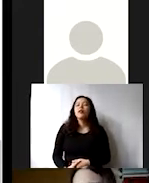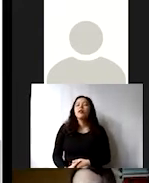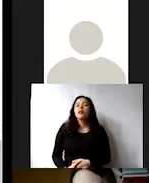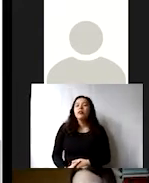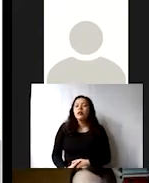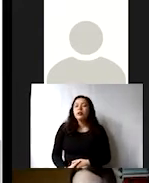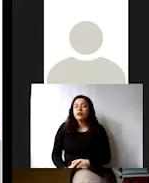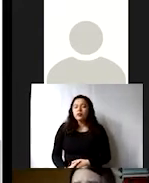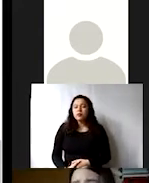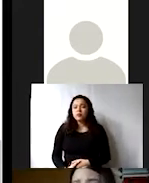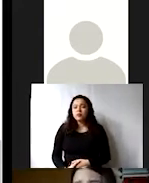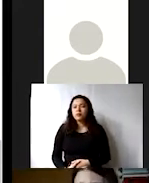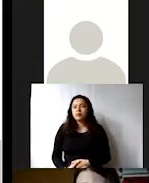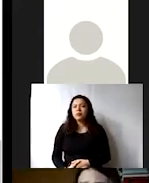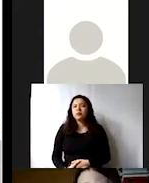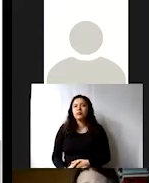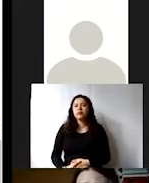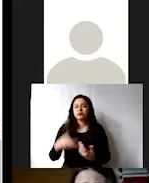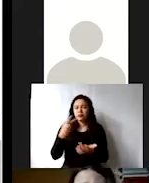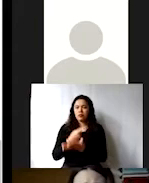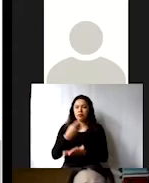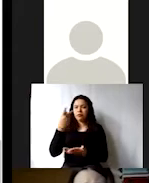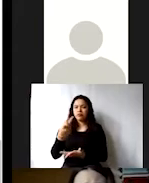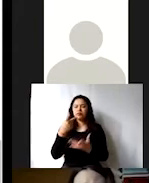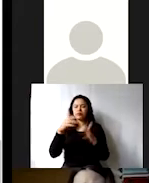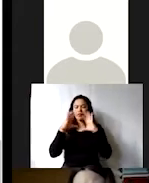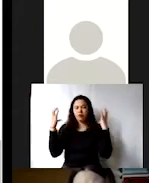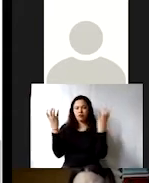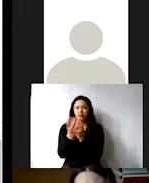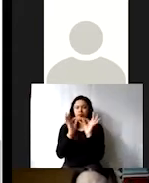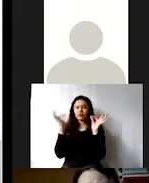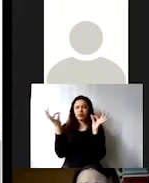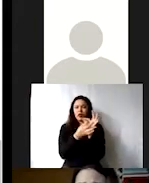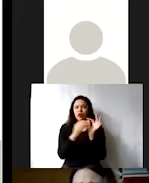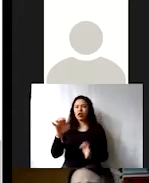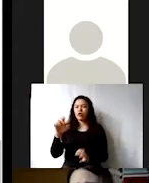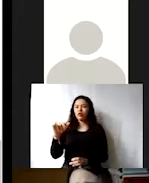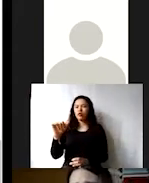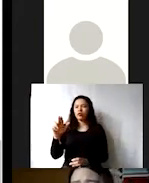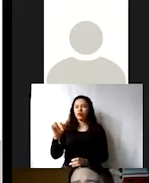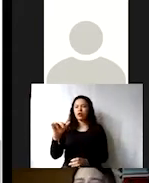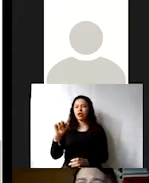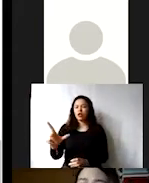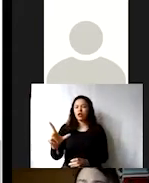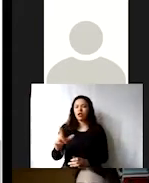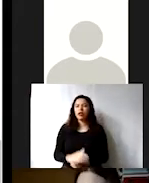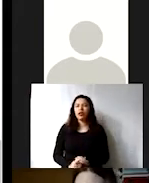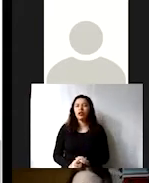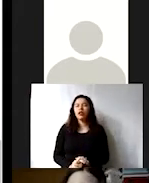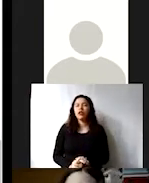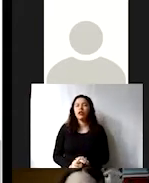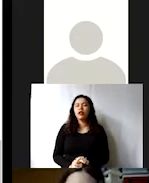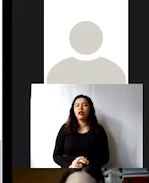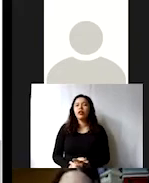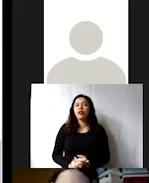iniciativa, el premio ecuatorial, le llama el PNUD, el Programa de las Naciones Unidas para el Desarrollo, donde justamente,